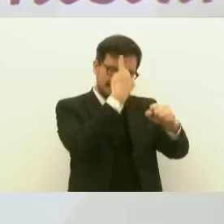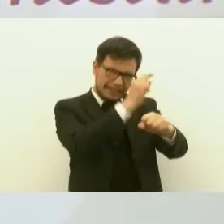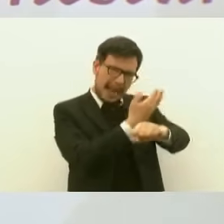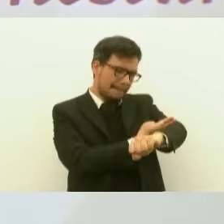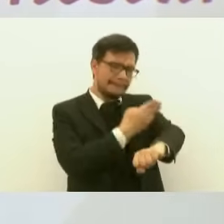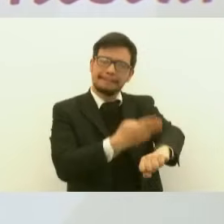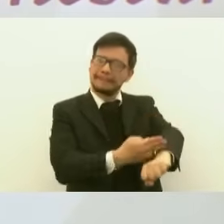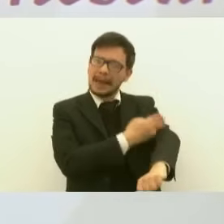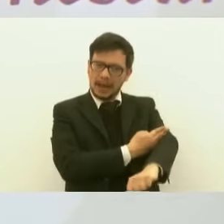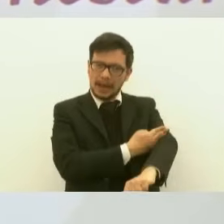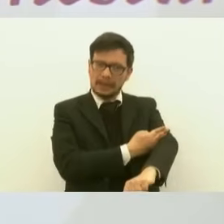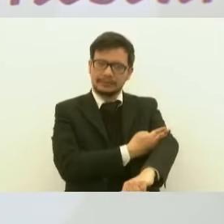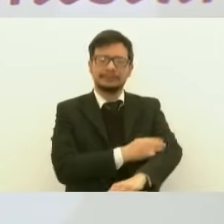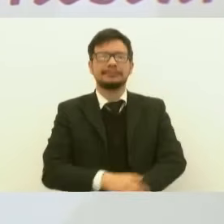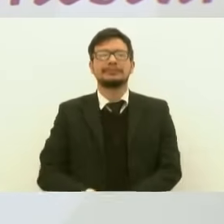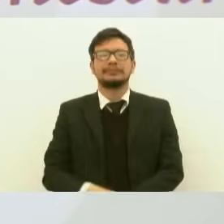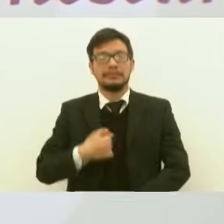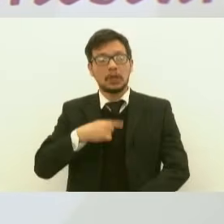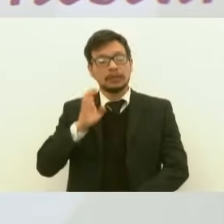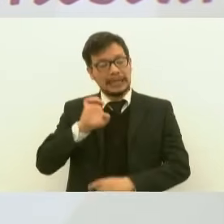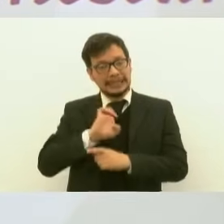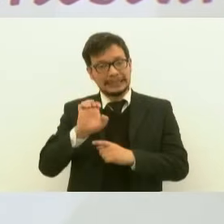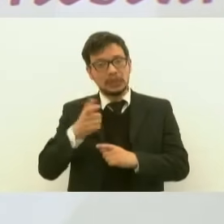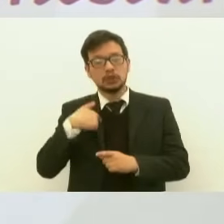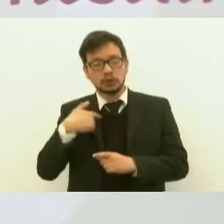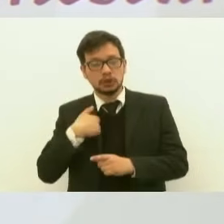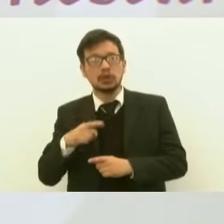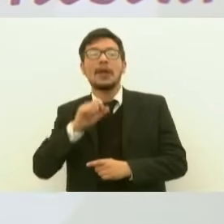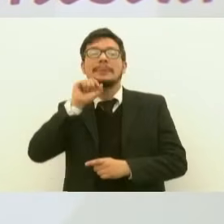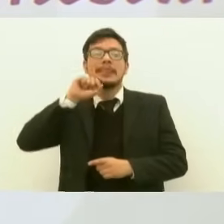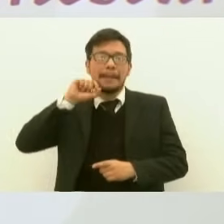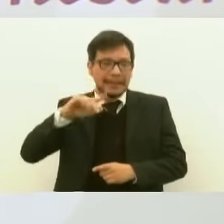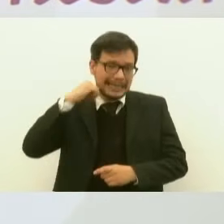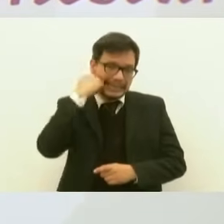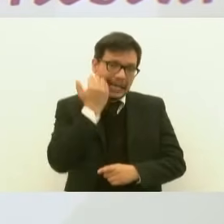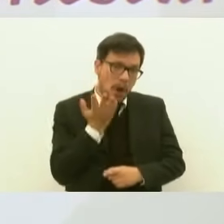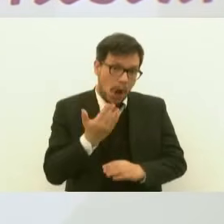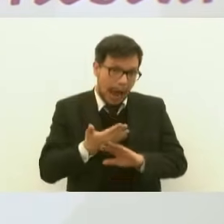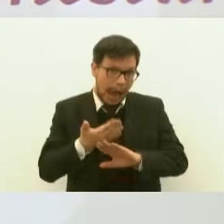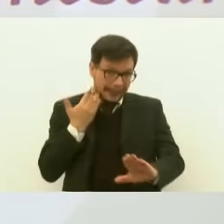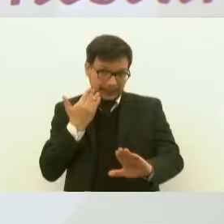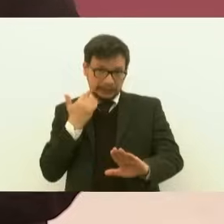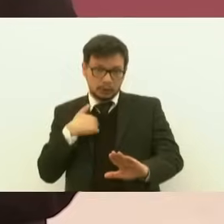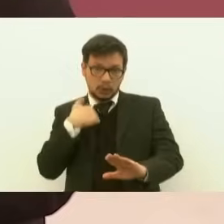voy a elevar a rango constitucional antes de irme.